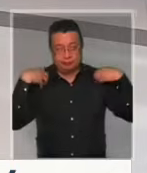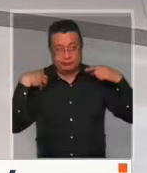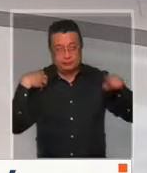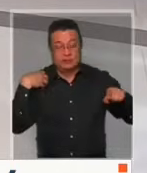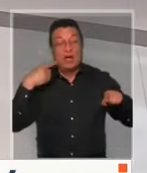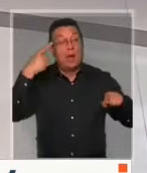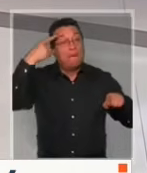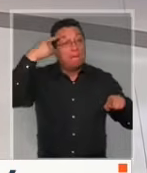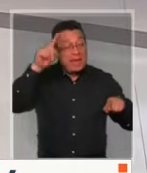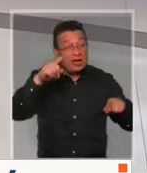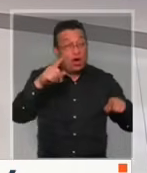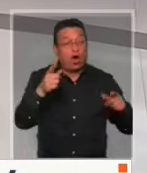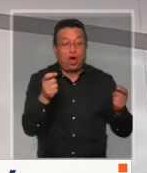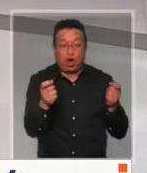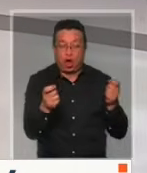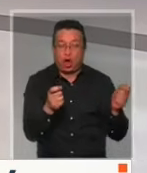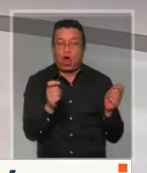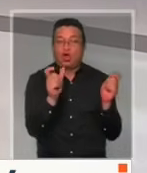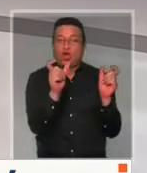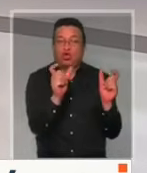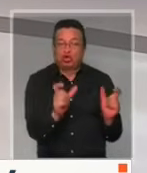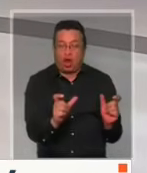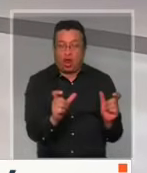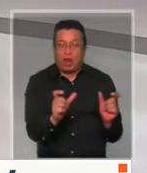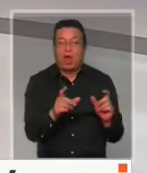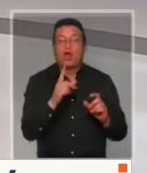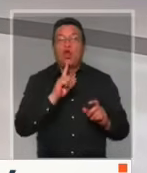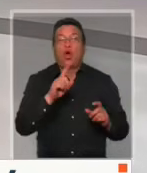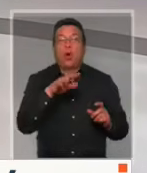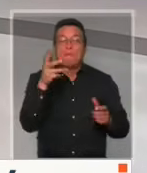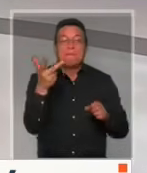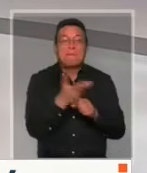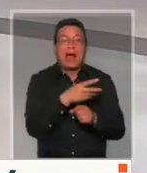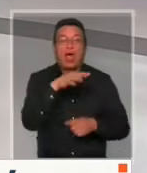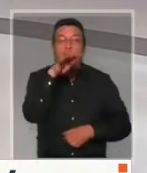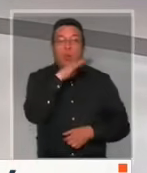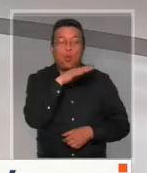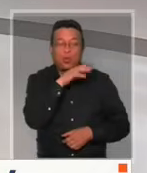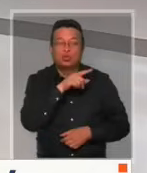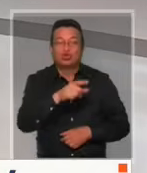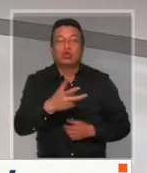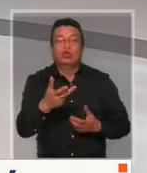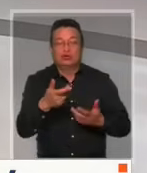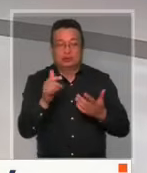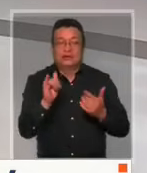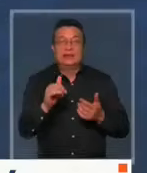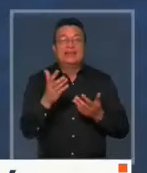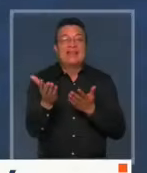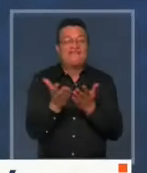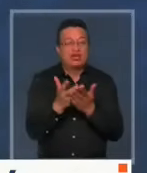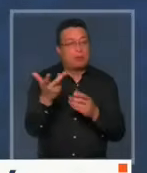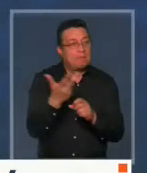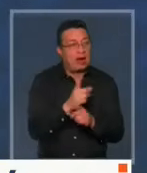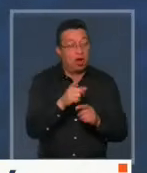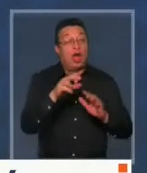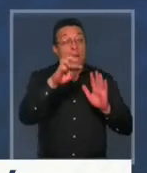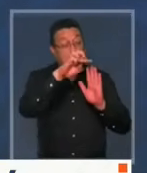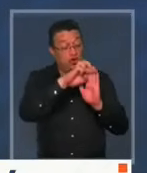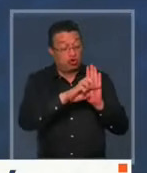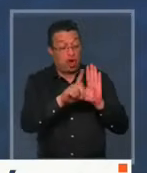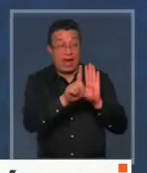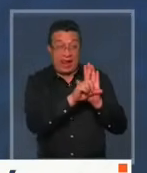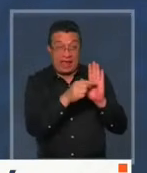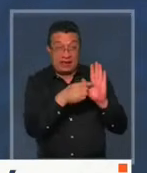una manera que sea controlada, ¿no? Y que se evite el mal uso de esa información y el mal uso de esos servicios. Lo que quedó en el proyecto de ley es